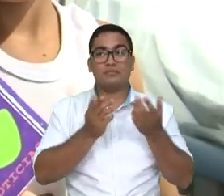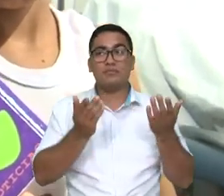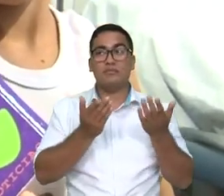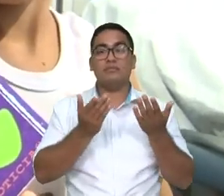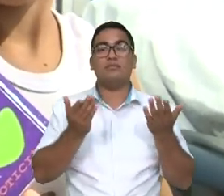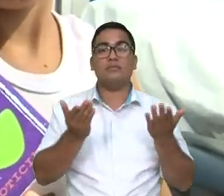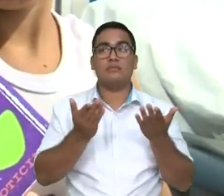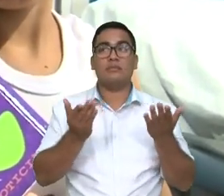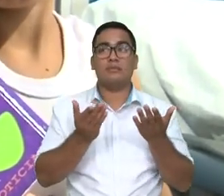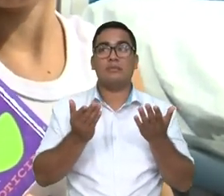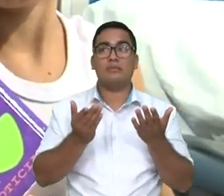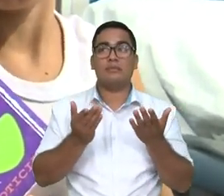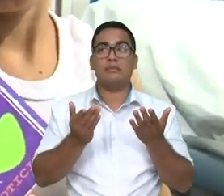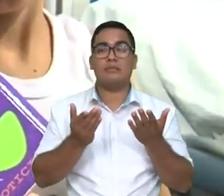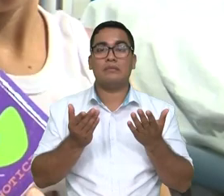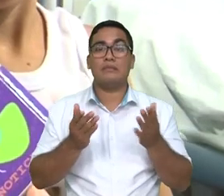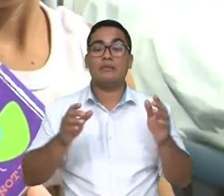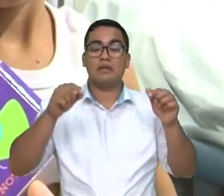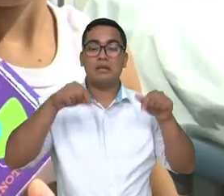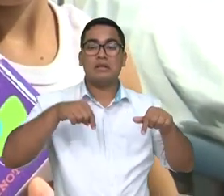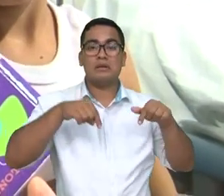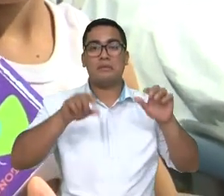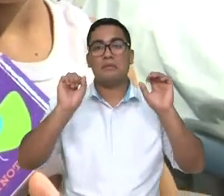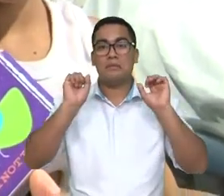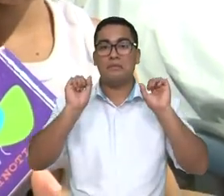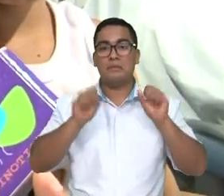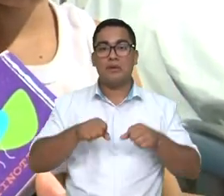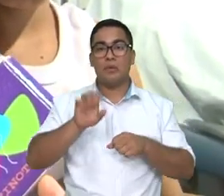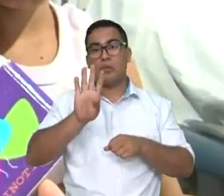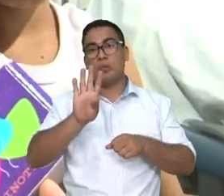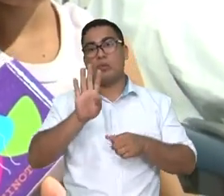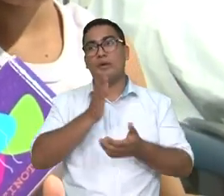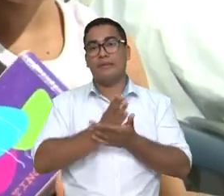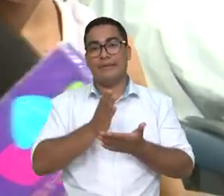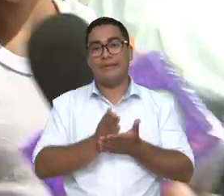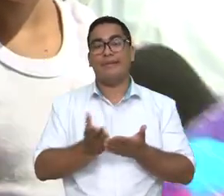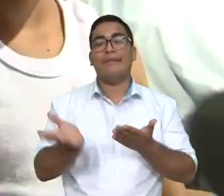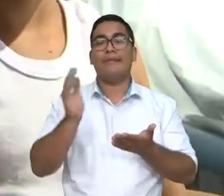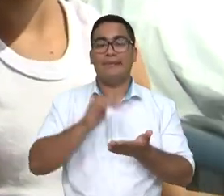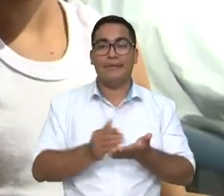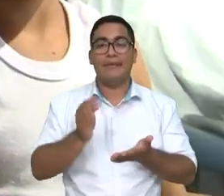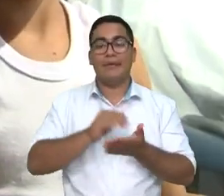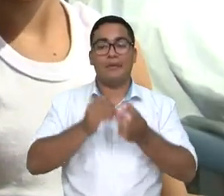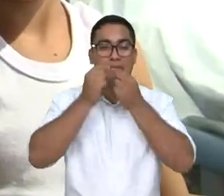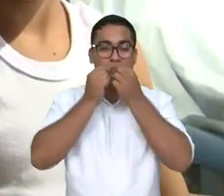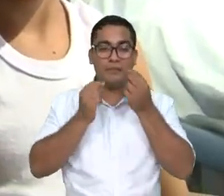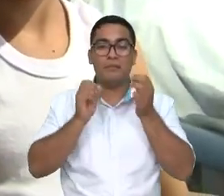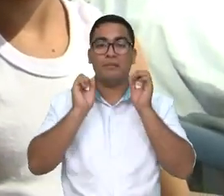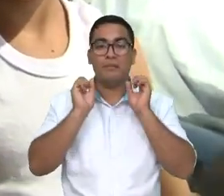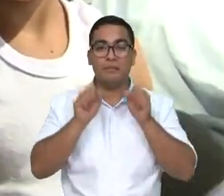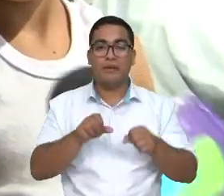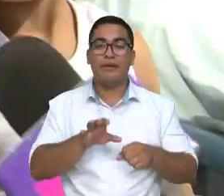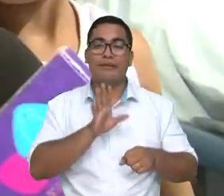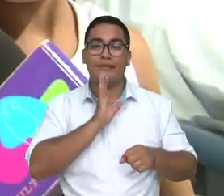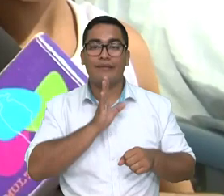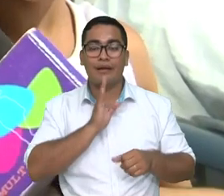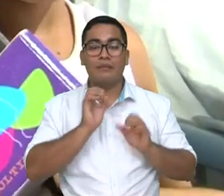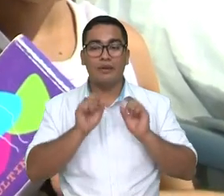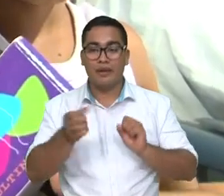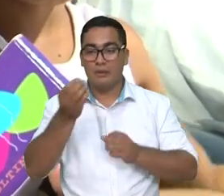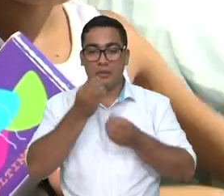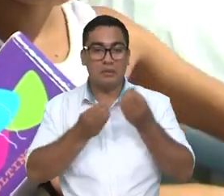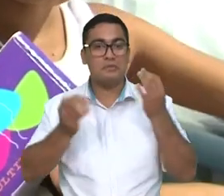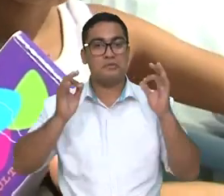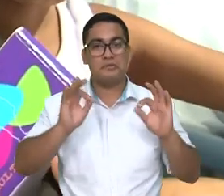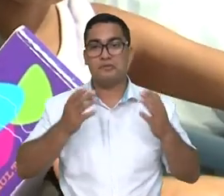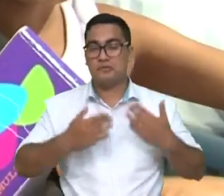encía. Y ya ahora ya lleva 4 operaciones con esta. ya ella va a poder hablar. ¿Se siente contenta usted, sí,